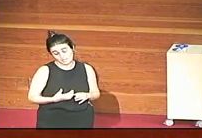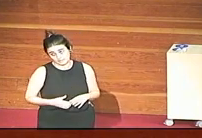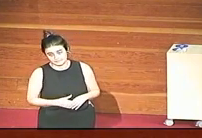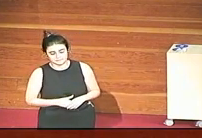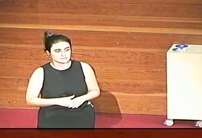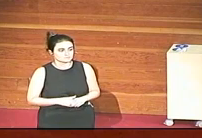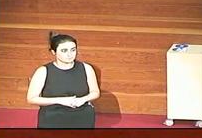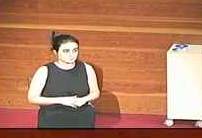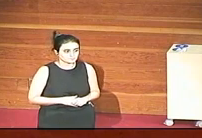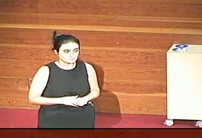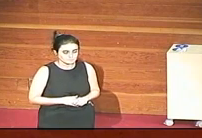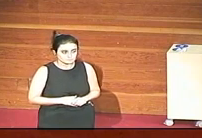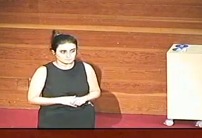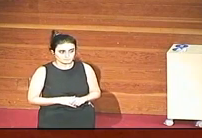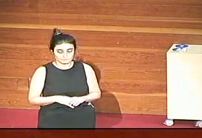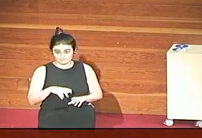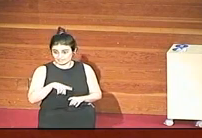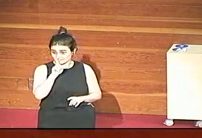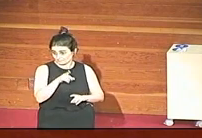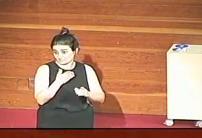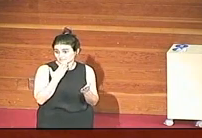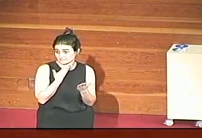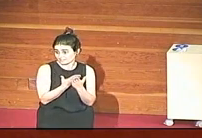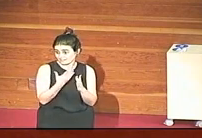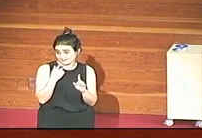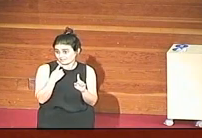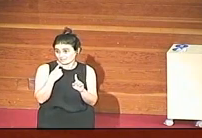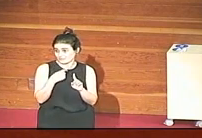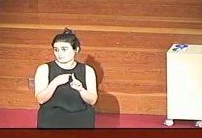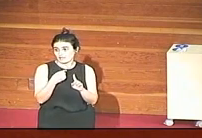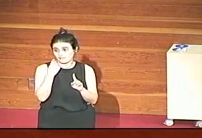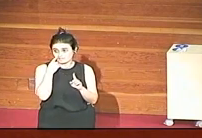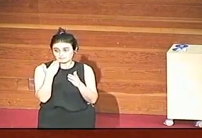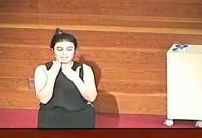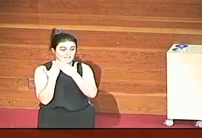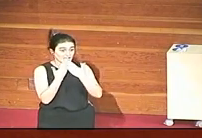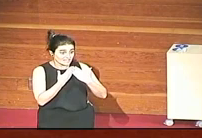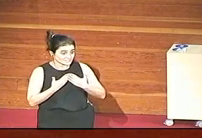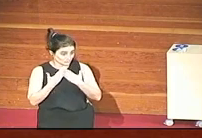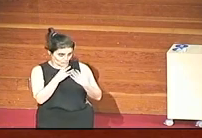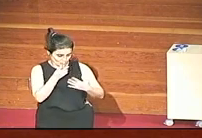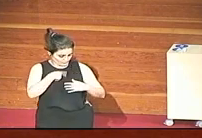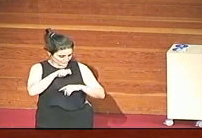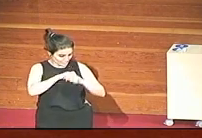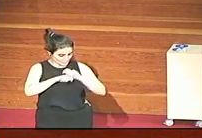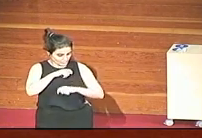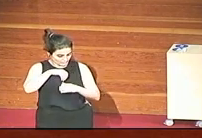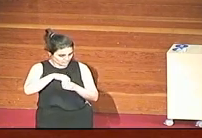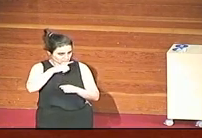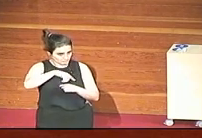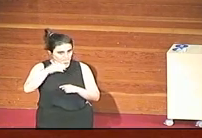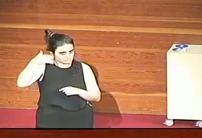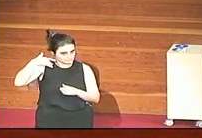claro también se han solicitado hacer estudios porque dentro de la asociación tenemos personas que han trabajado